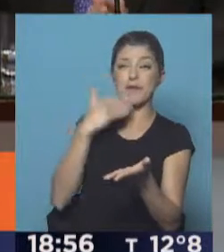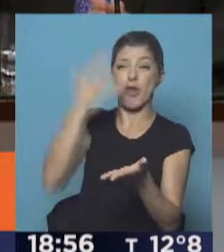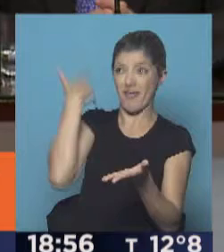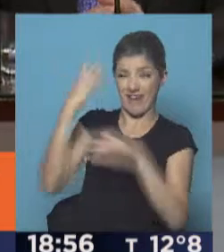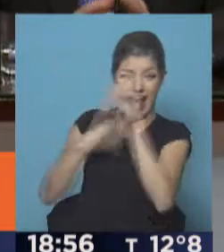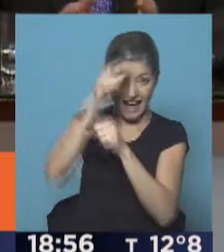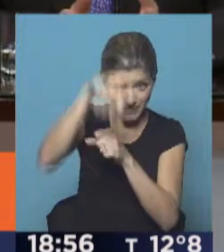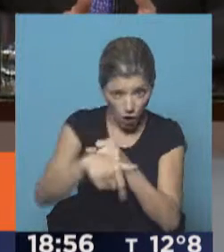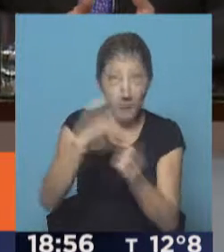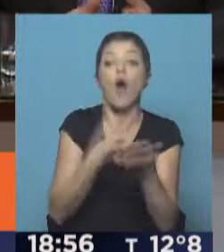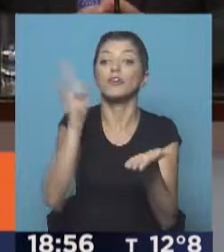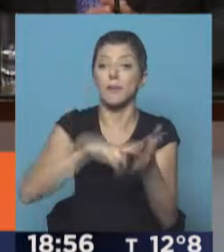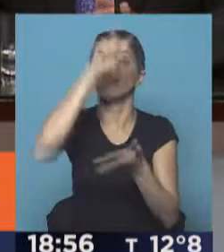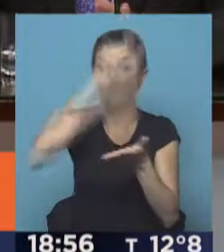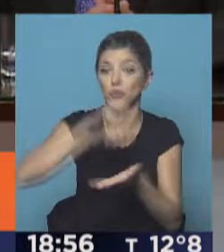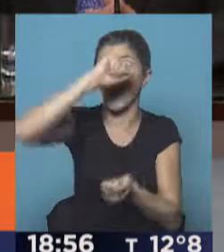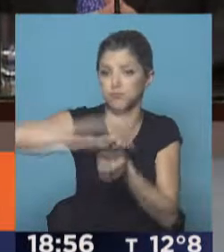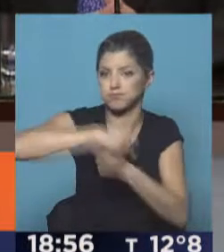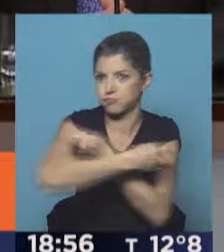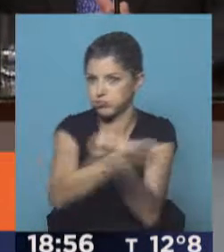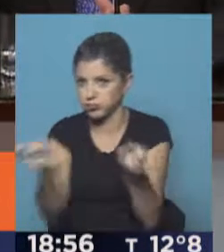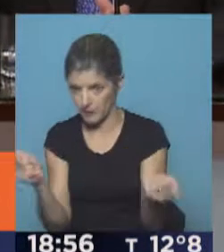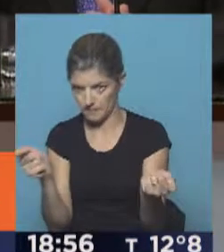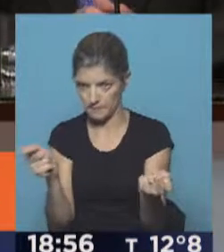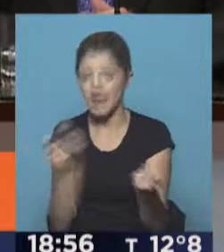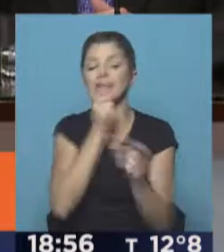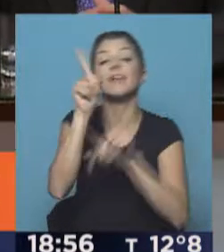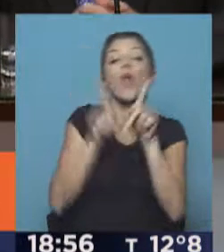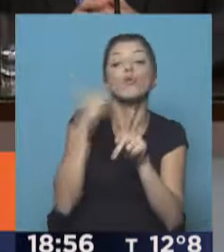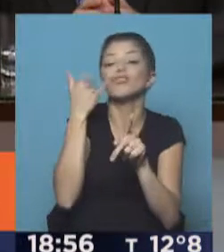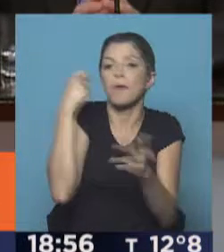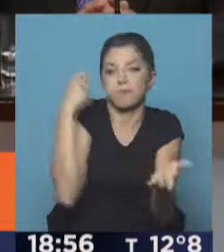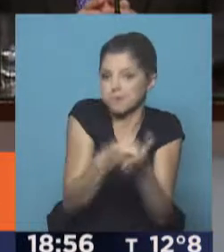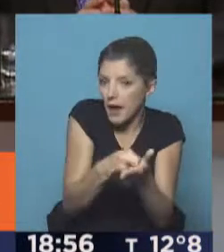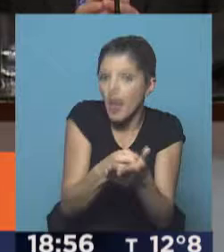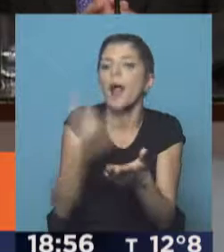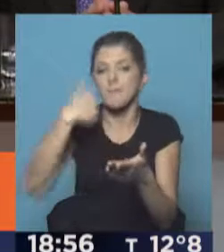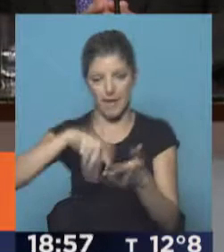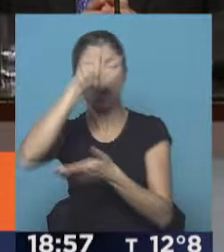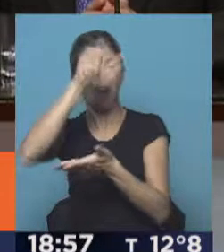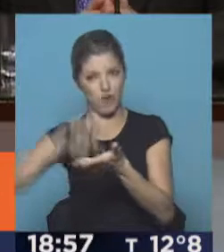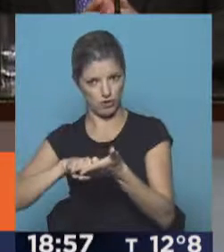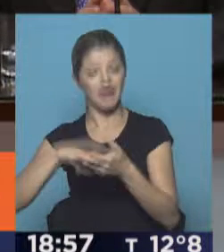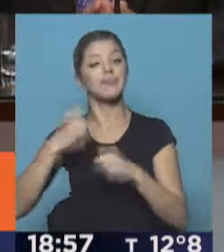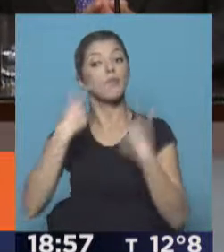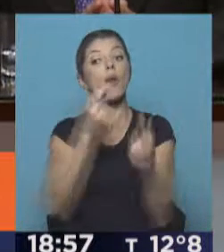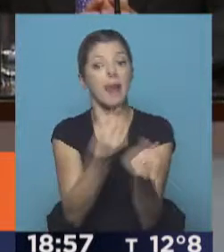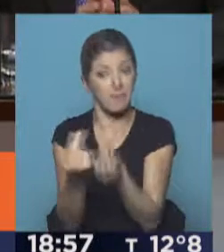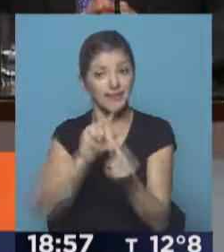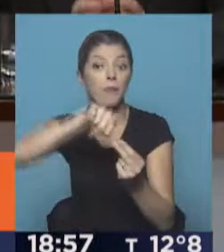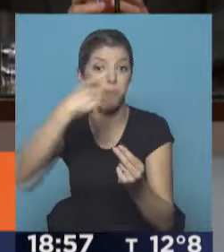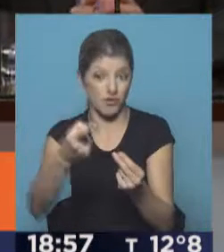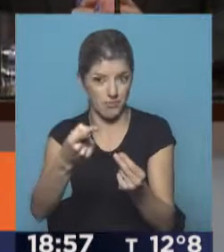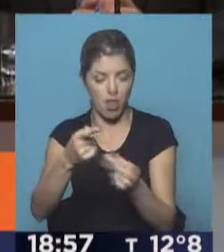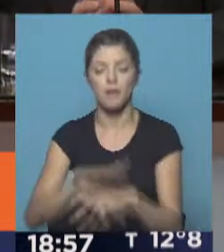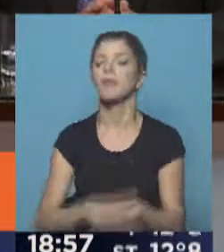fecha. Por lo tanto, aquel que pagó va a tener que esperar recibir una nota de crédito. El aumento no va a ser del 400%,